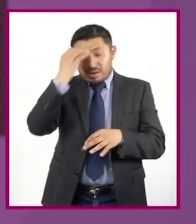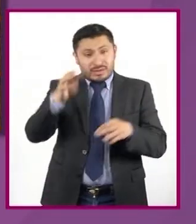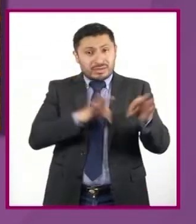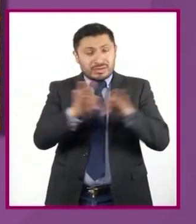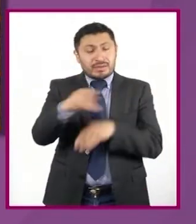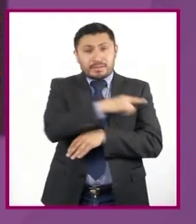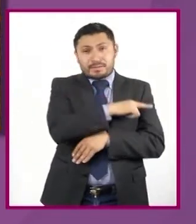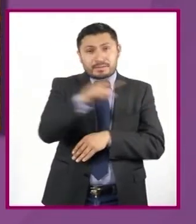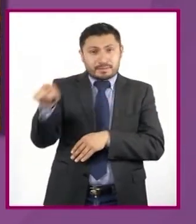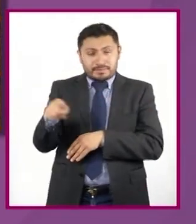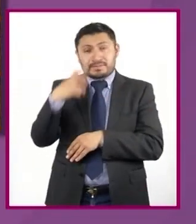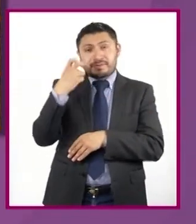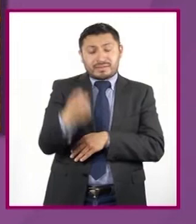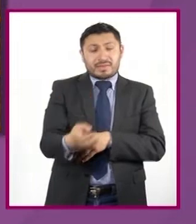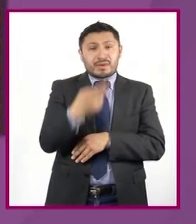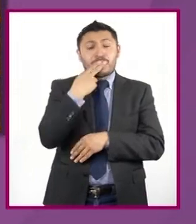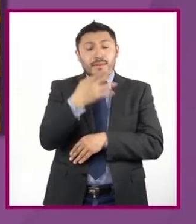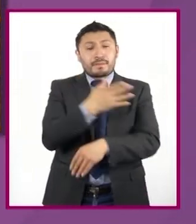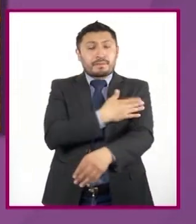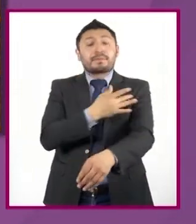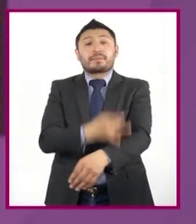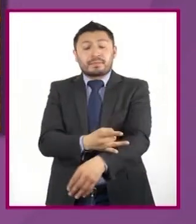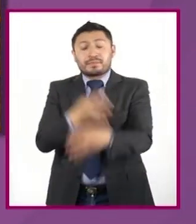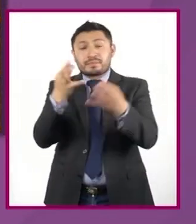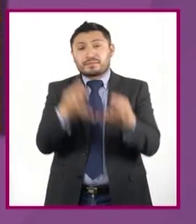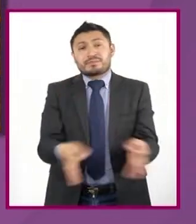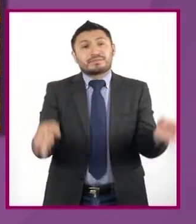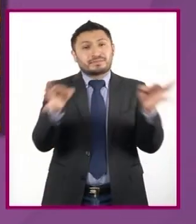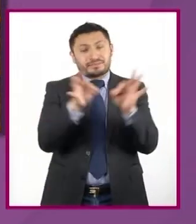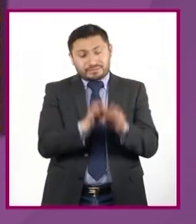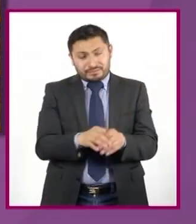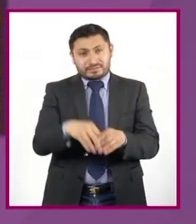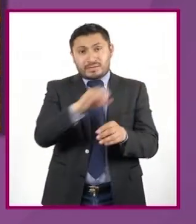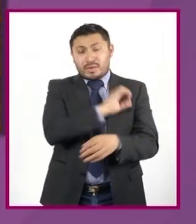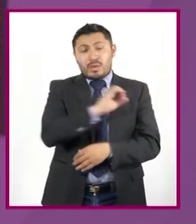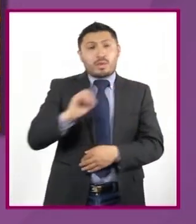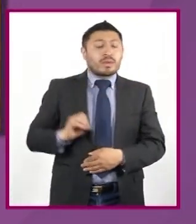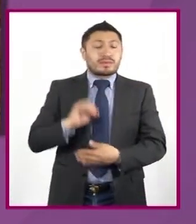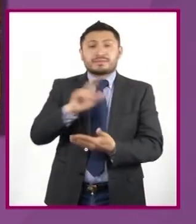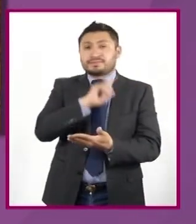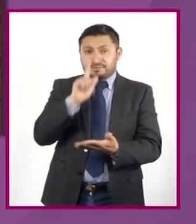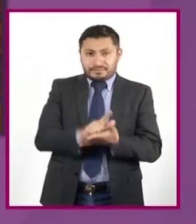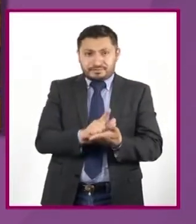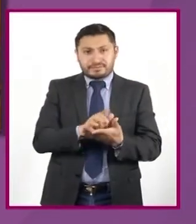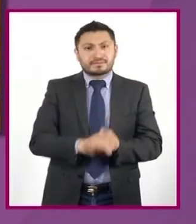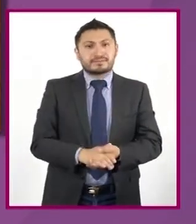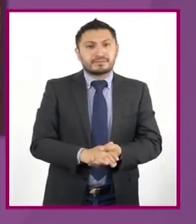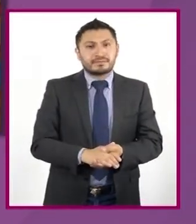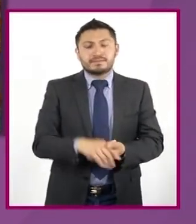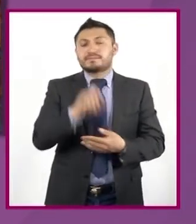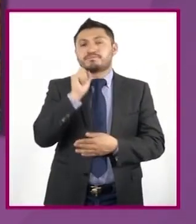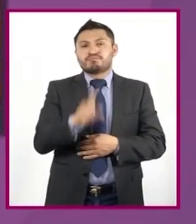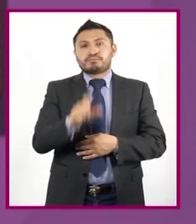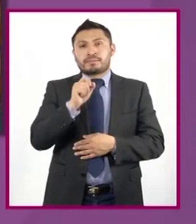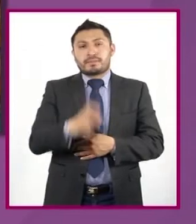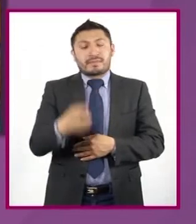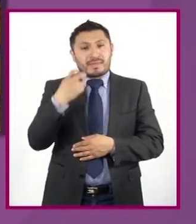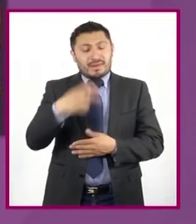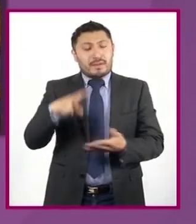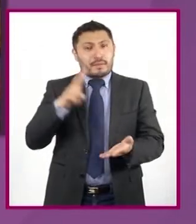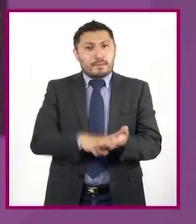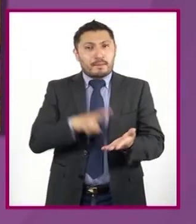demás, lo cual es un ejercicio de honestidad indispensable y una obligación legal. Además, eso dará valor a